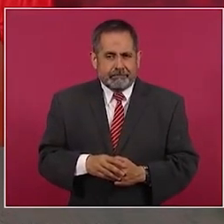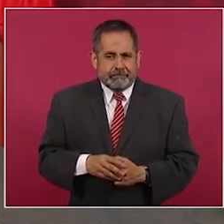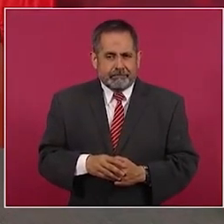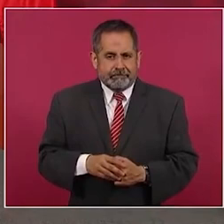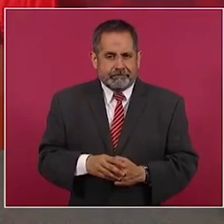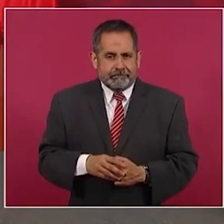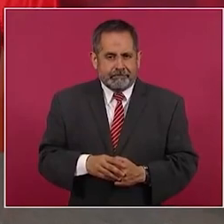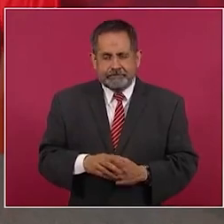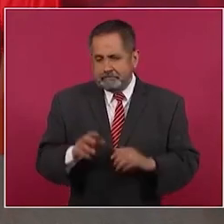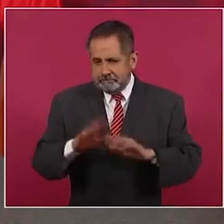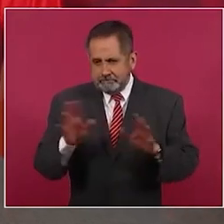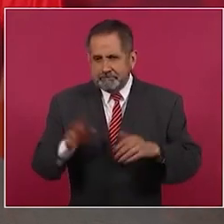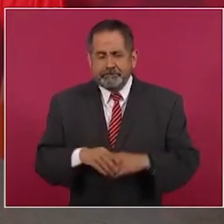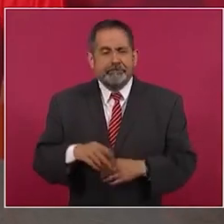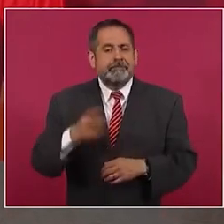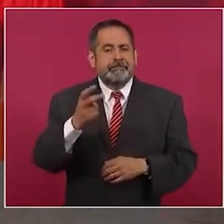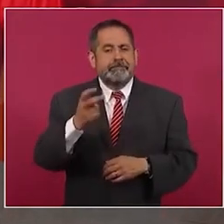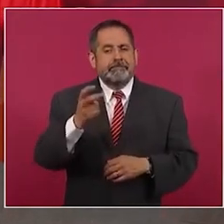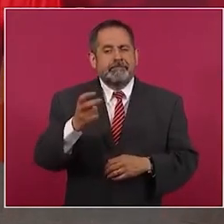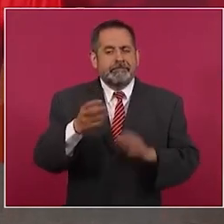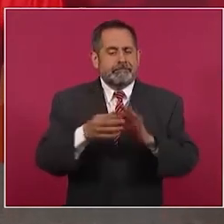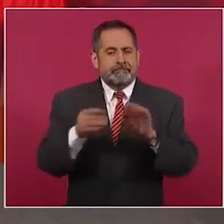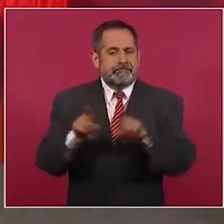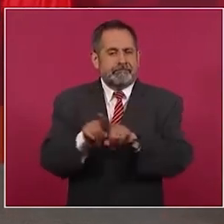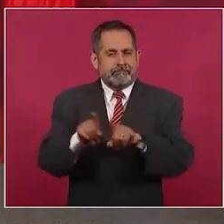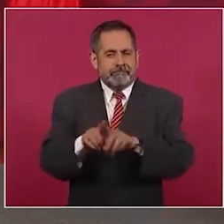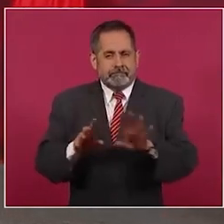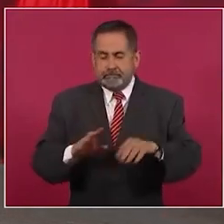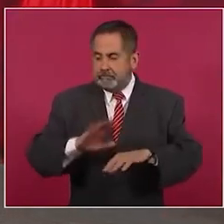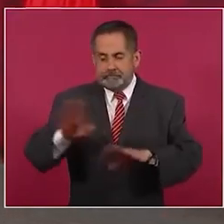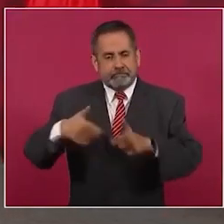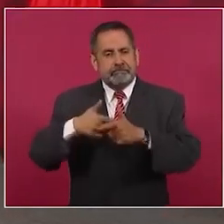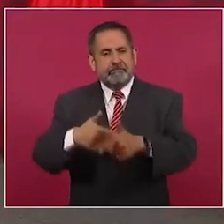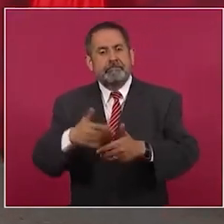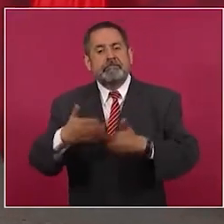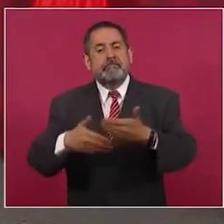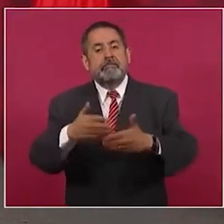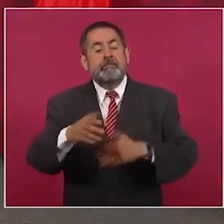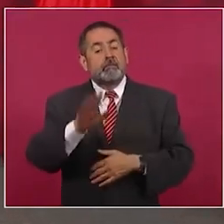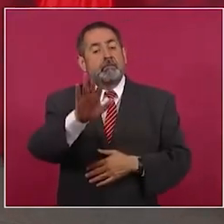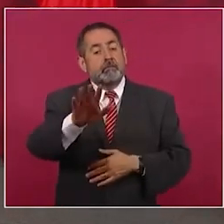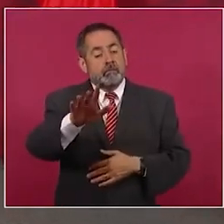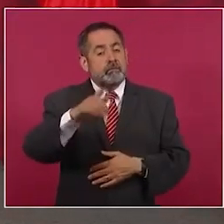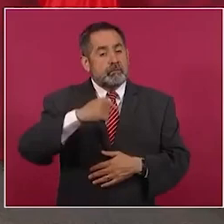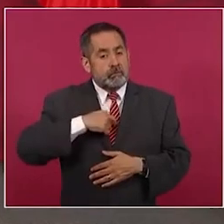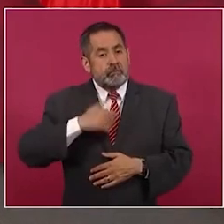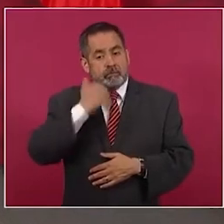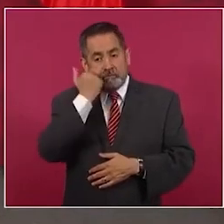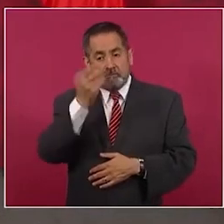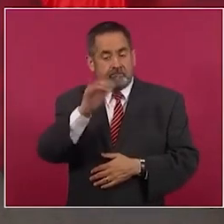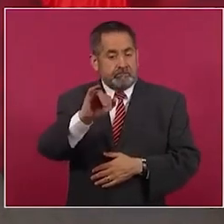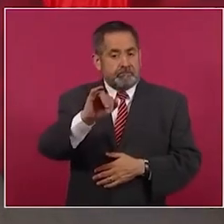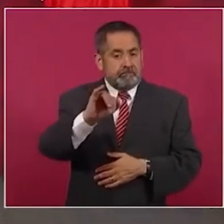Bueno, pero así como él, ya vamos, porque yo sí quiero